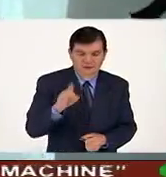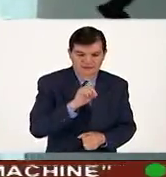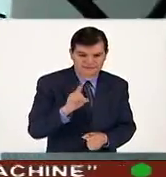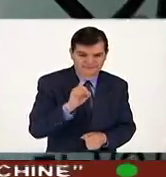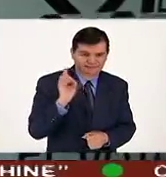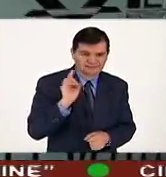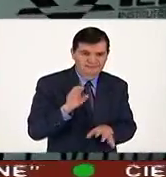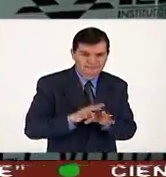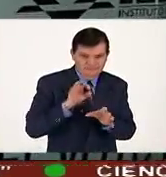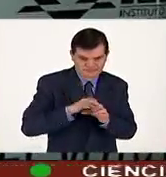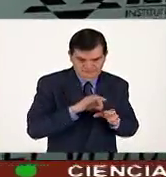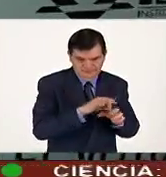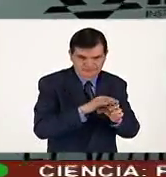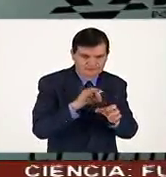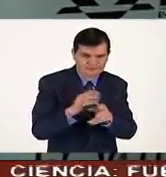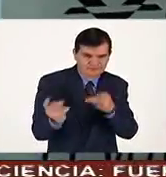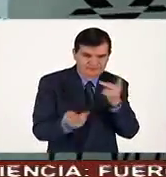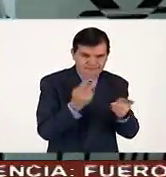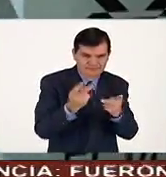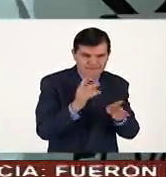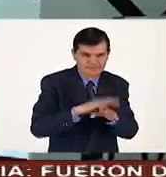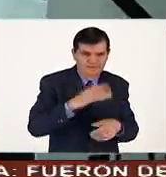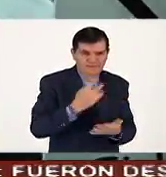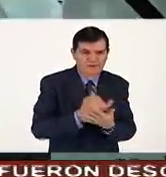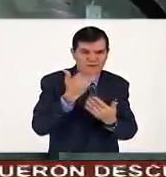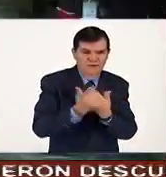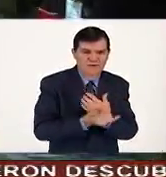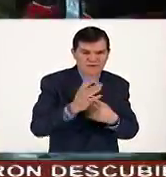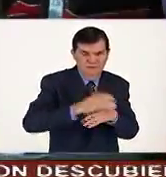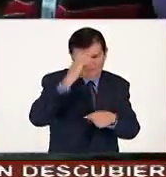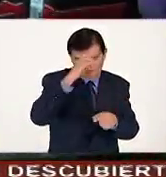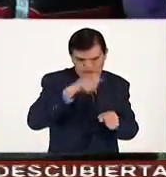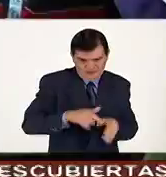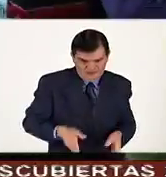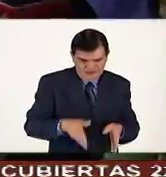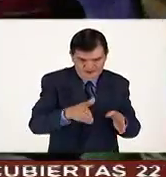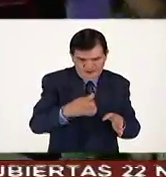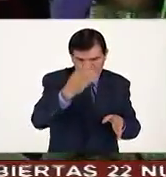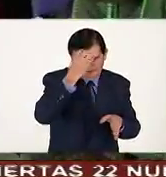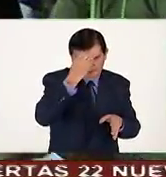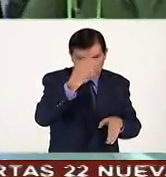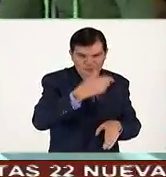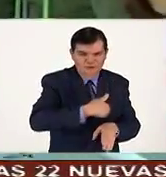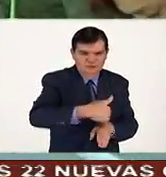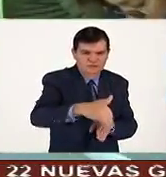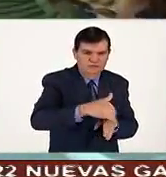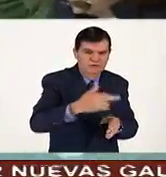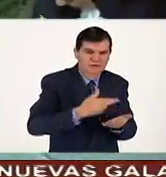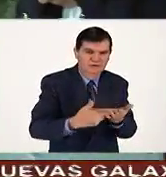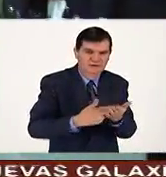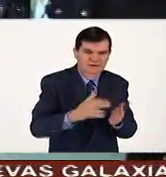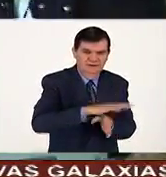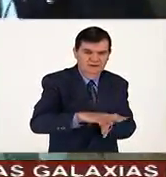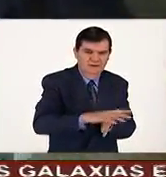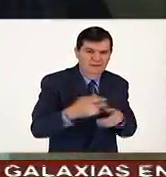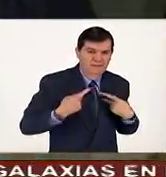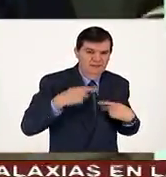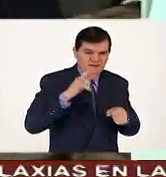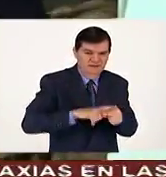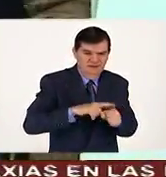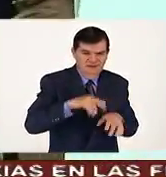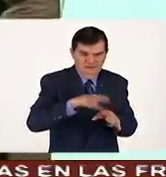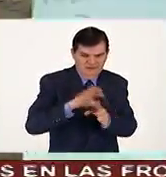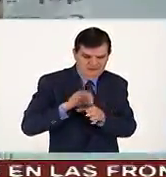domingo se llevó a cabo la consulta ciudadana sobre el proyecto Corredor Cultural Chapultepec Zona Rosa. Desde muy temprano, personal del